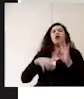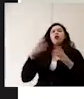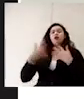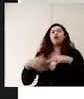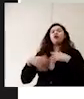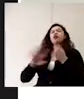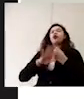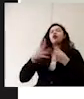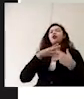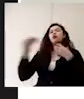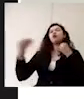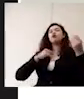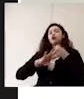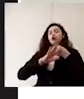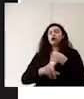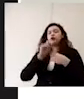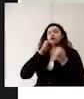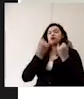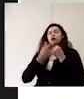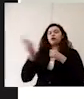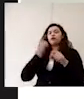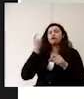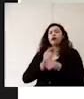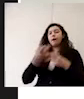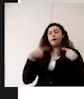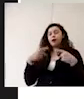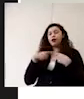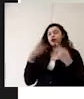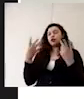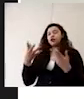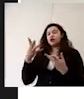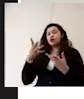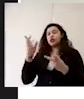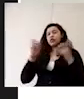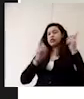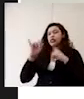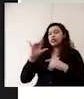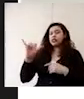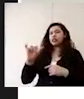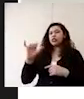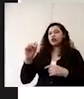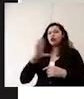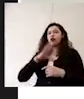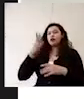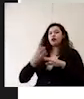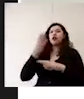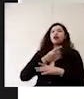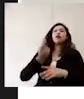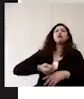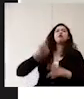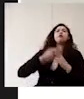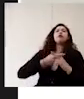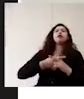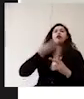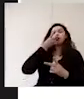contagios y detectar a pacientes que sean sospechosos como ya lo definimos al principio en los